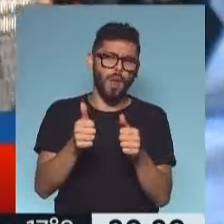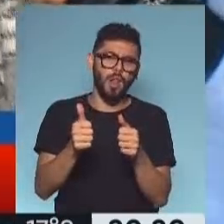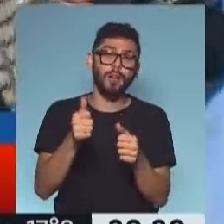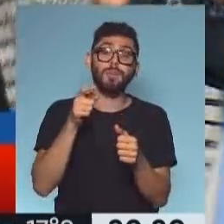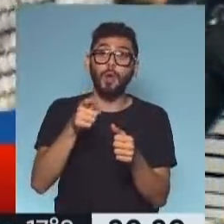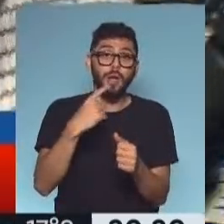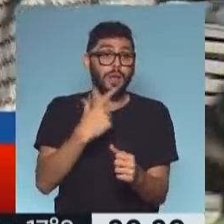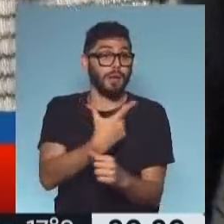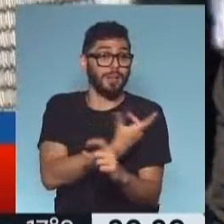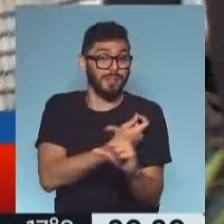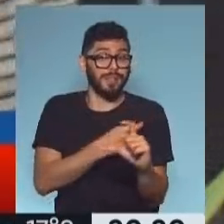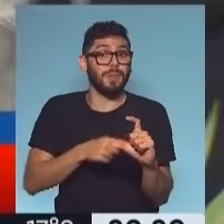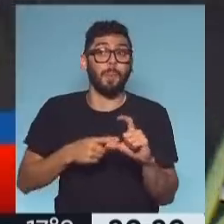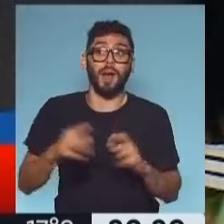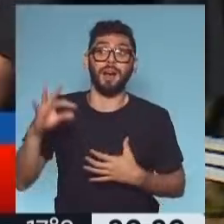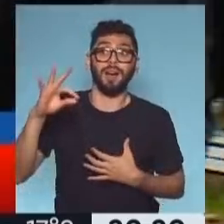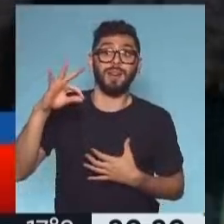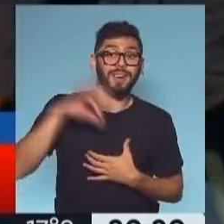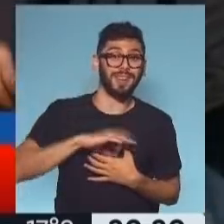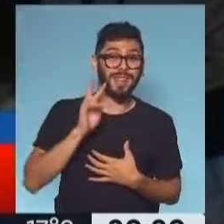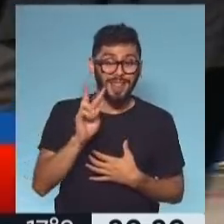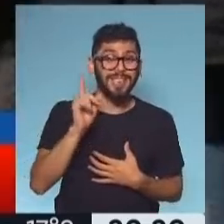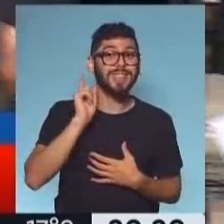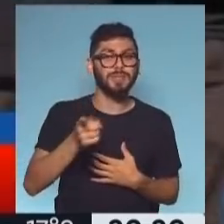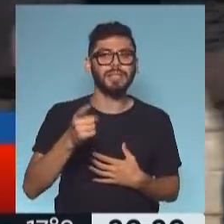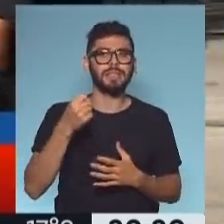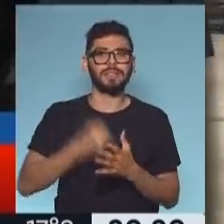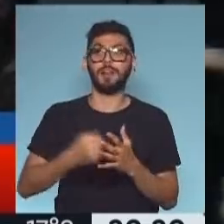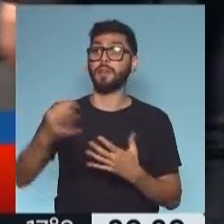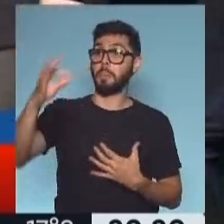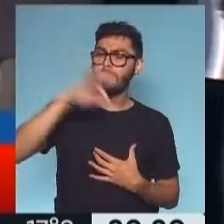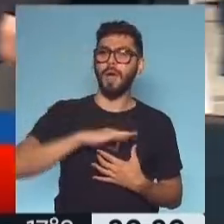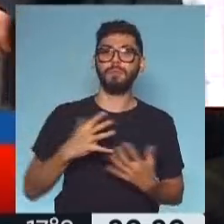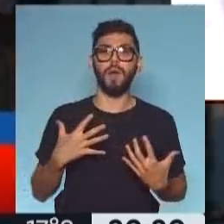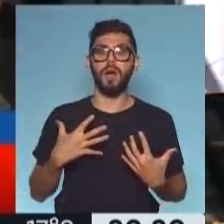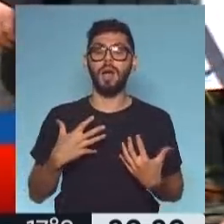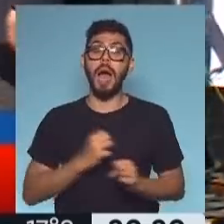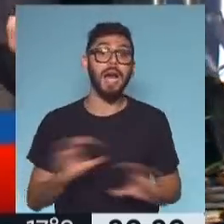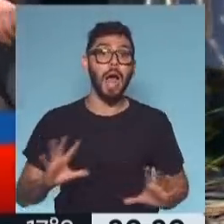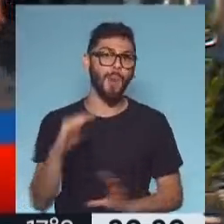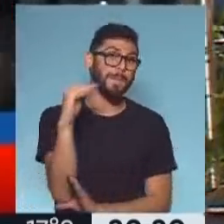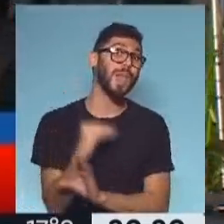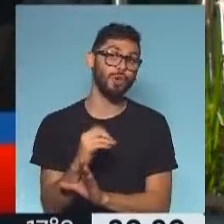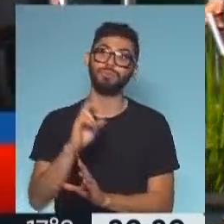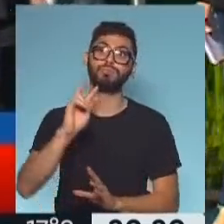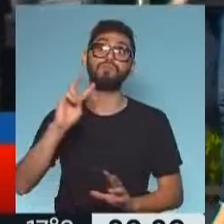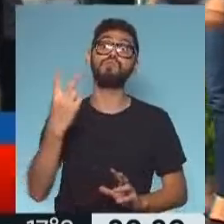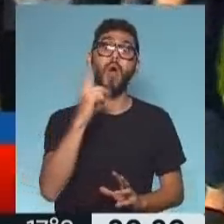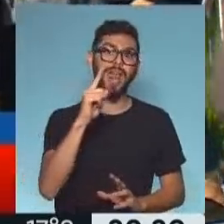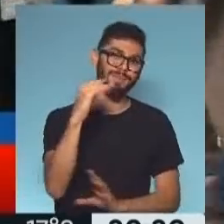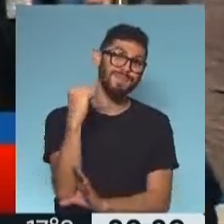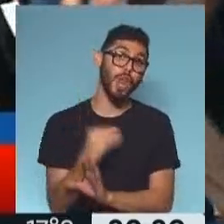la enfermedad. Lo que está demostrado también es que lo que se busca es disminuir la gravedad y la muerte, así que eso es lo que está trabajando